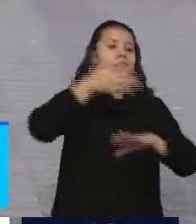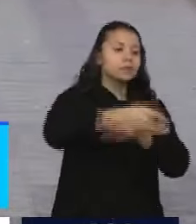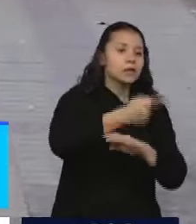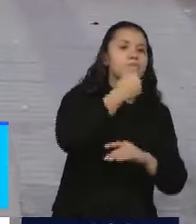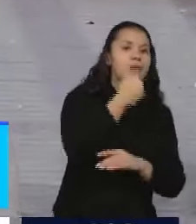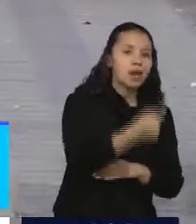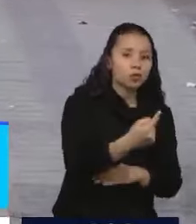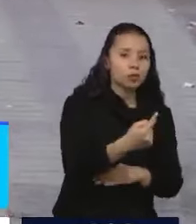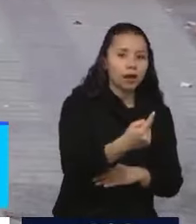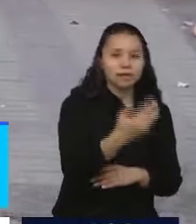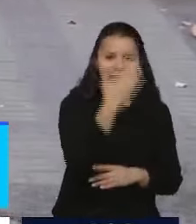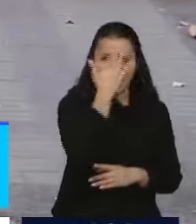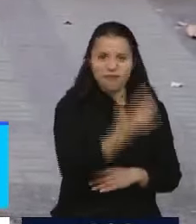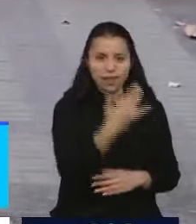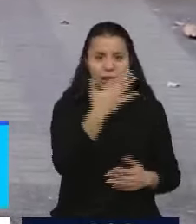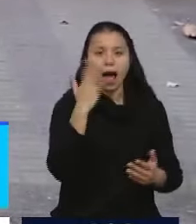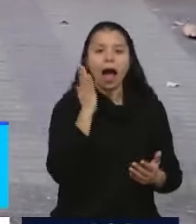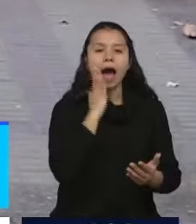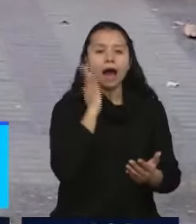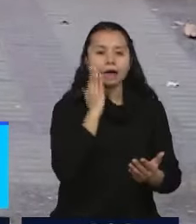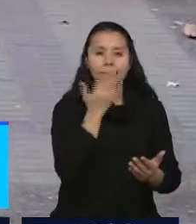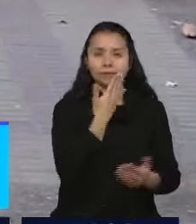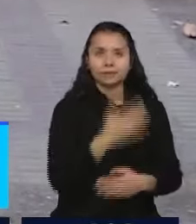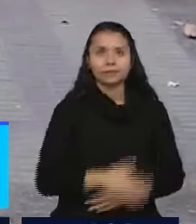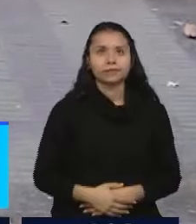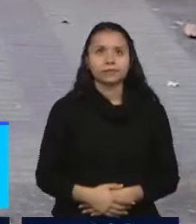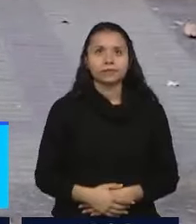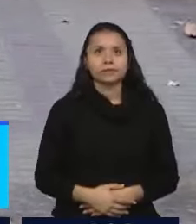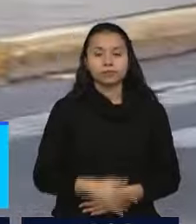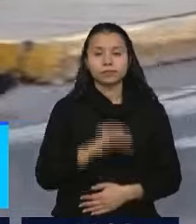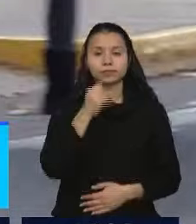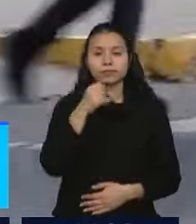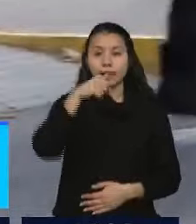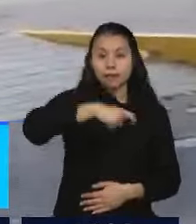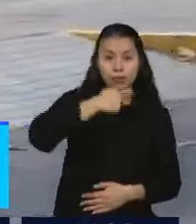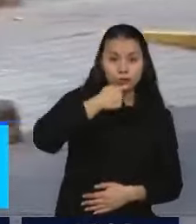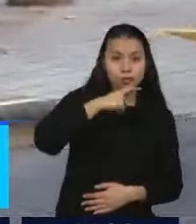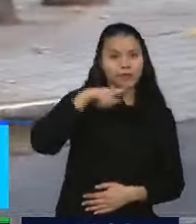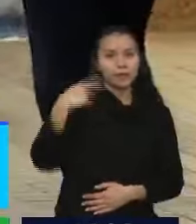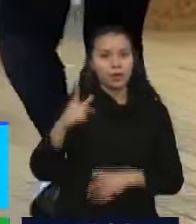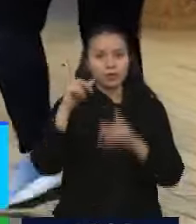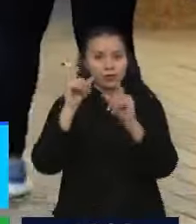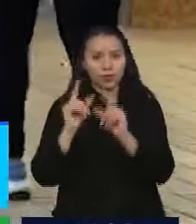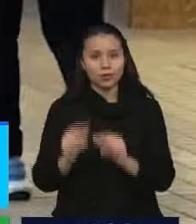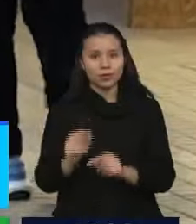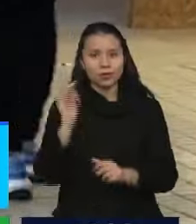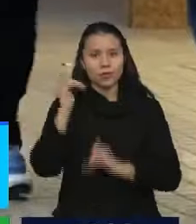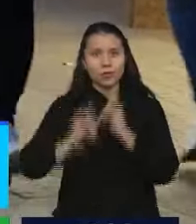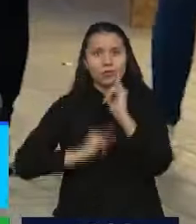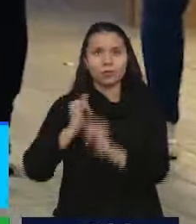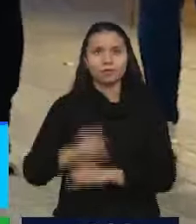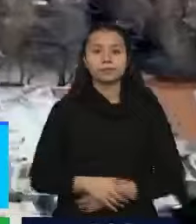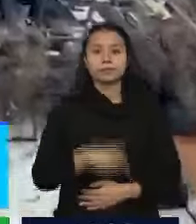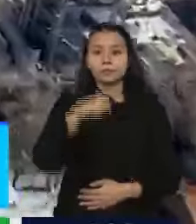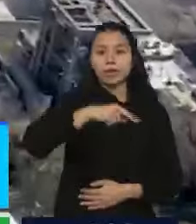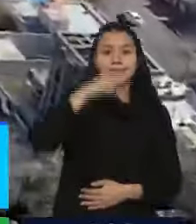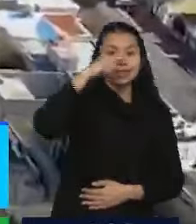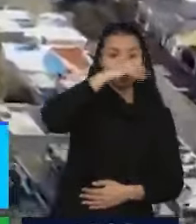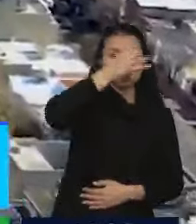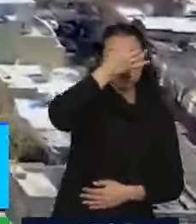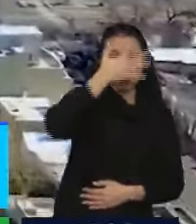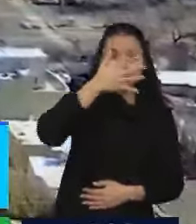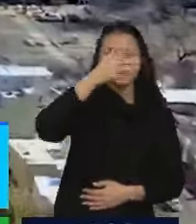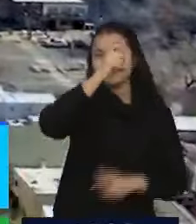ver la crónica y después analizamos número por número. Democratía entrevistó a 712 mendocinos repartidos en